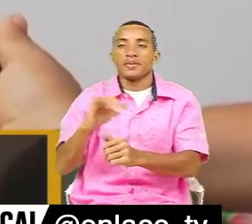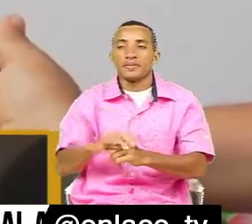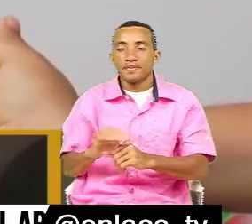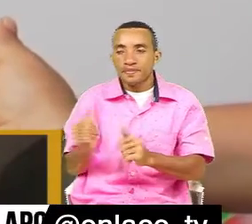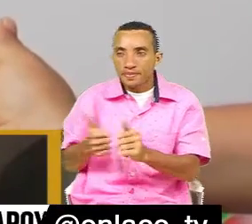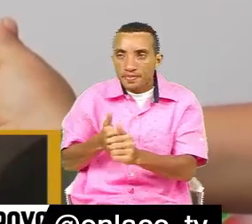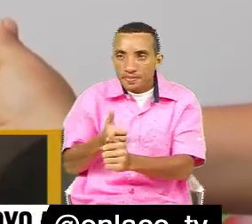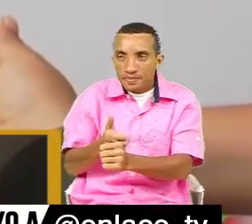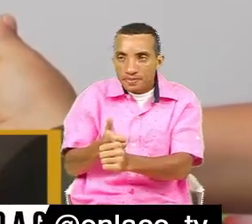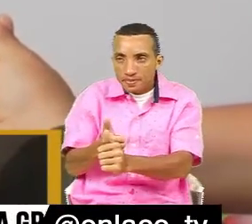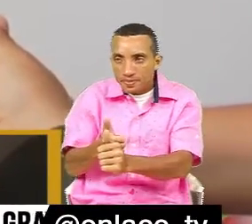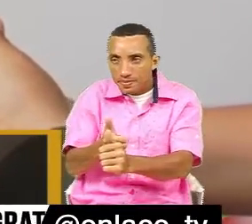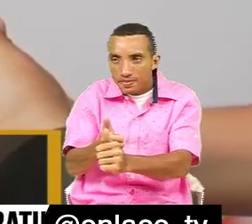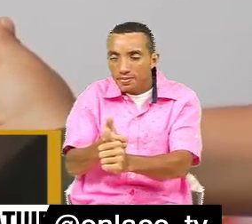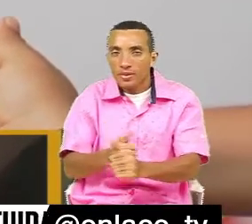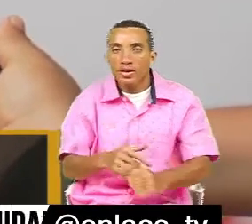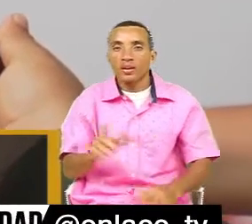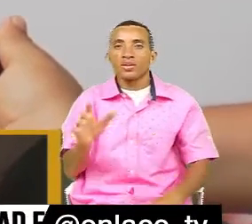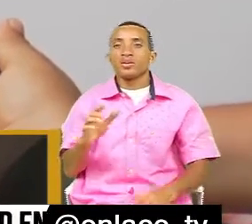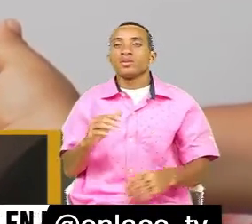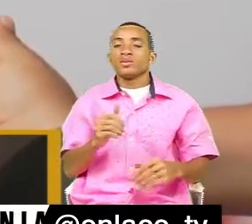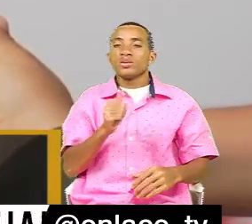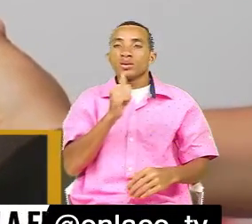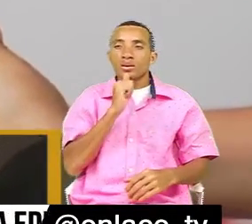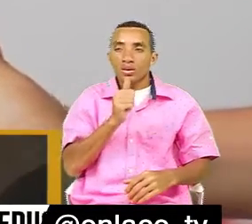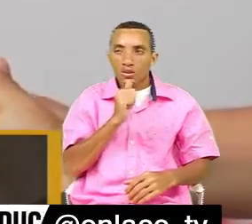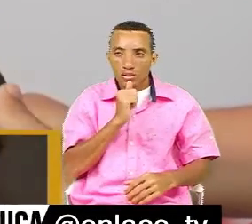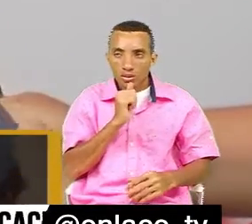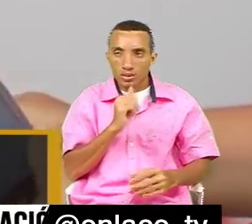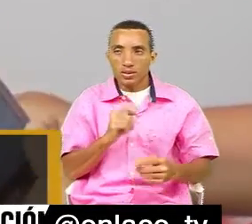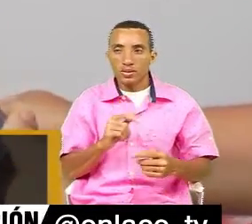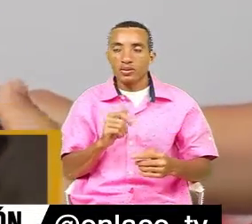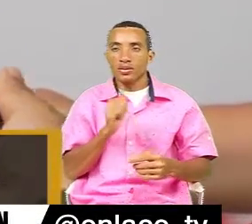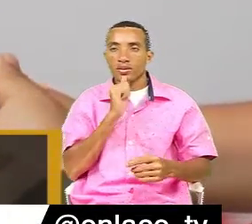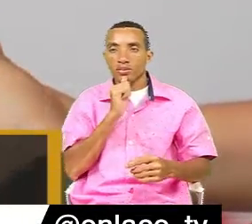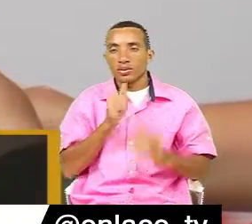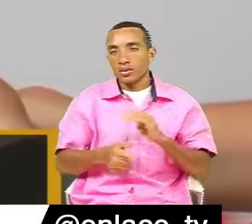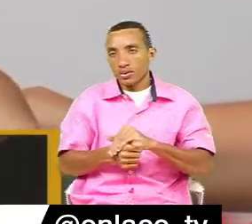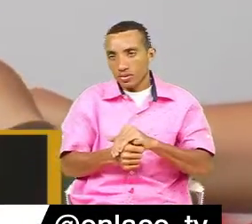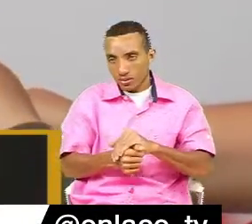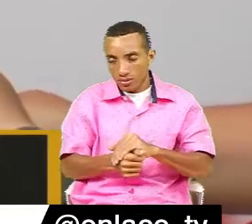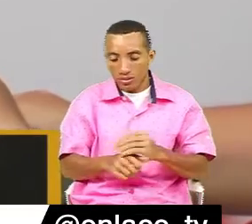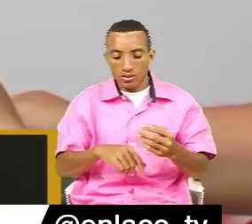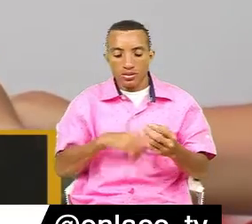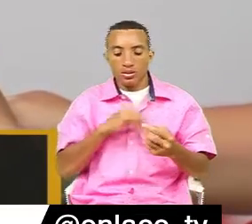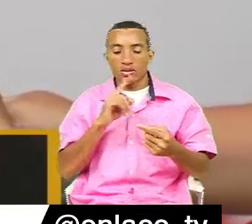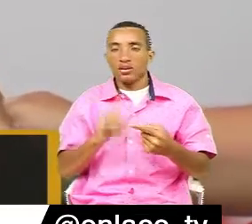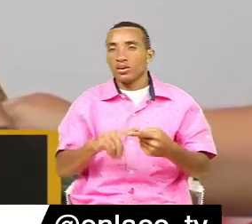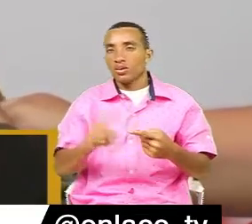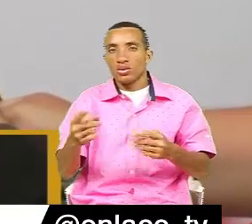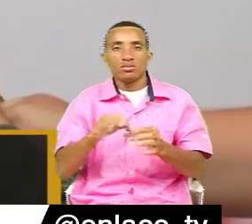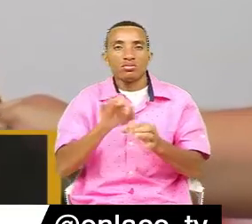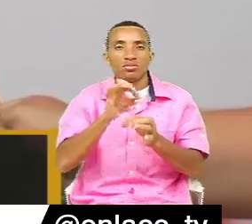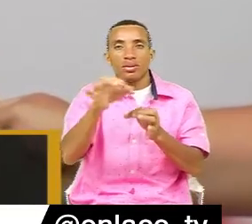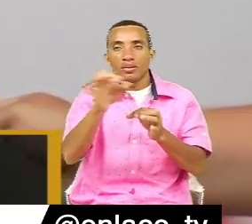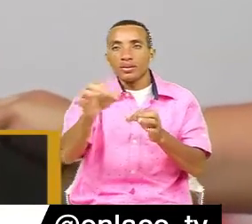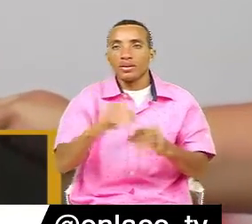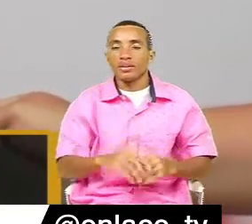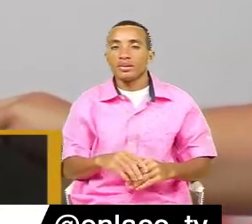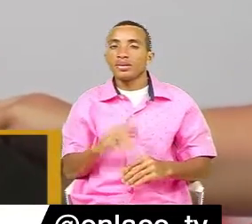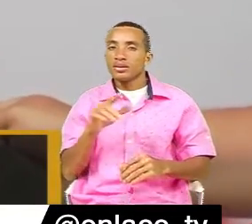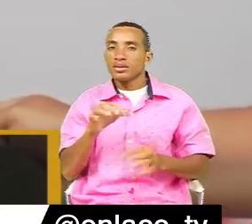venía prácticamente a Huachica, pasando por varios otros municipios, y en este, en Morales, pues se logra